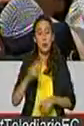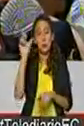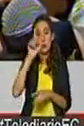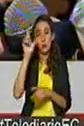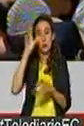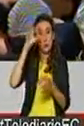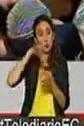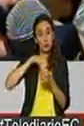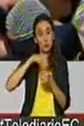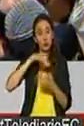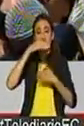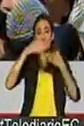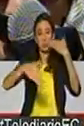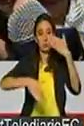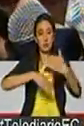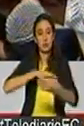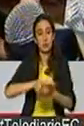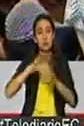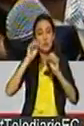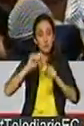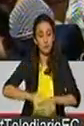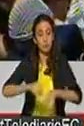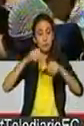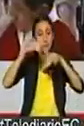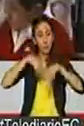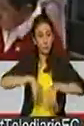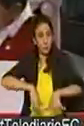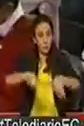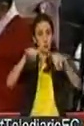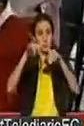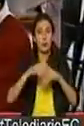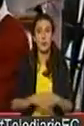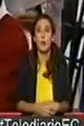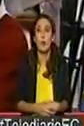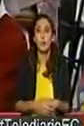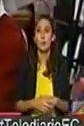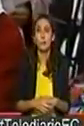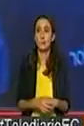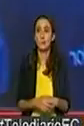votación es la primera opción que tenemos, así que vamos a procesarlo de esa manera. Eduardo Córdoba, Medios Públicos.